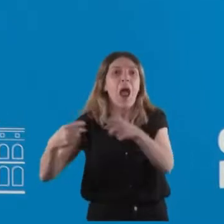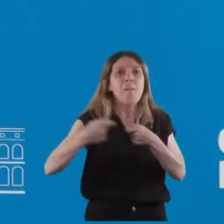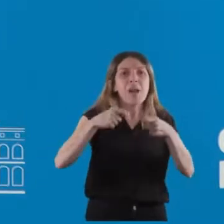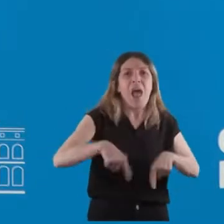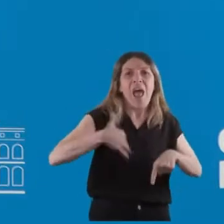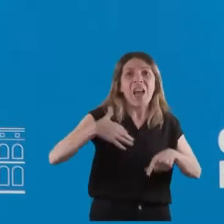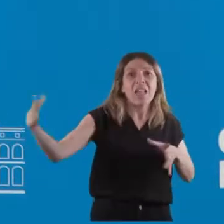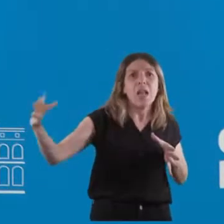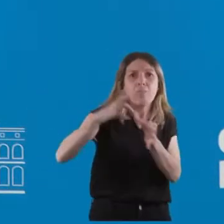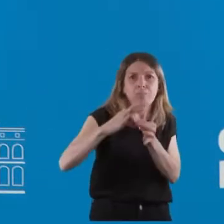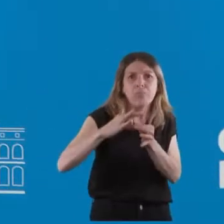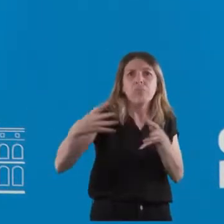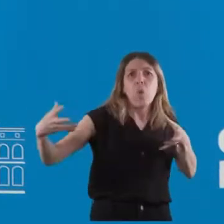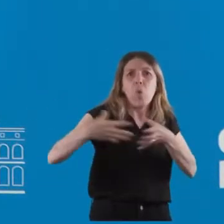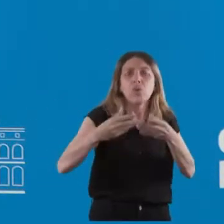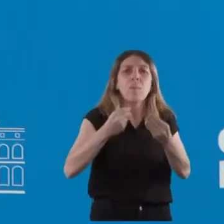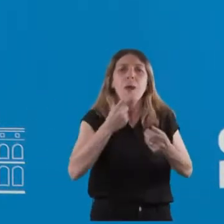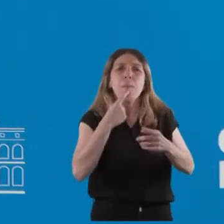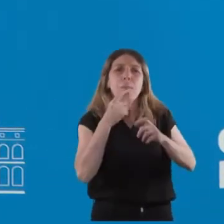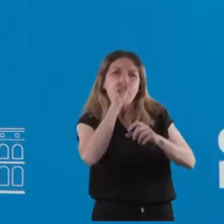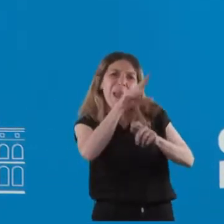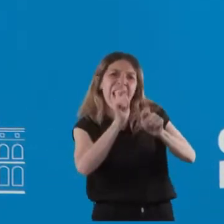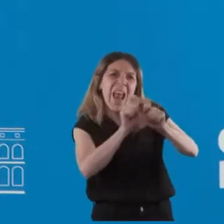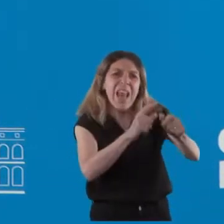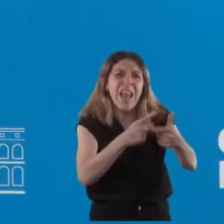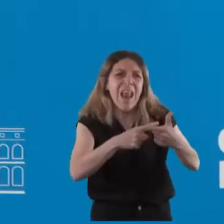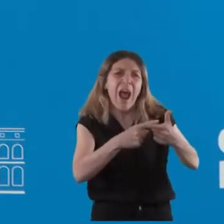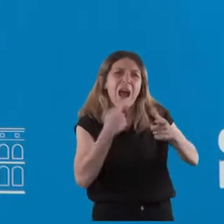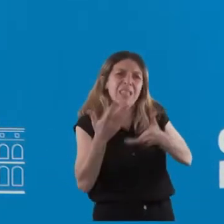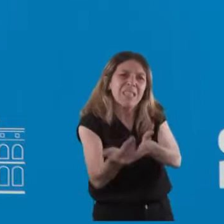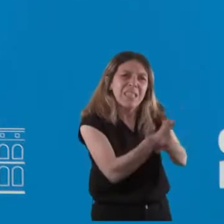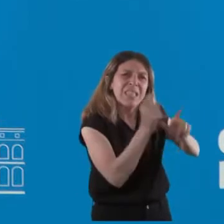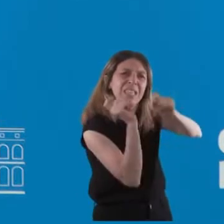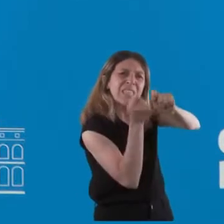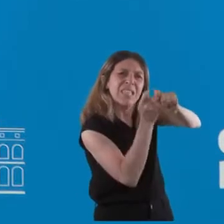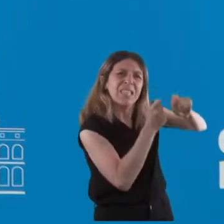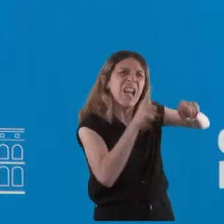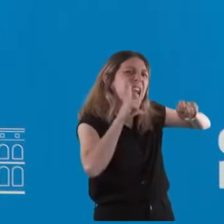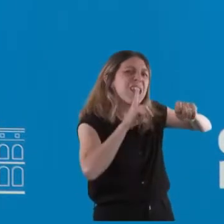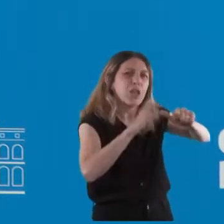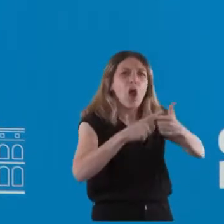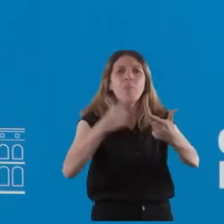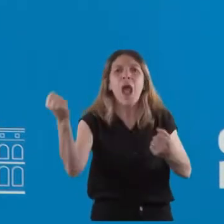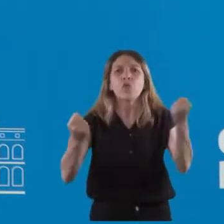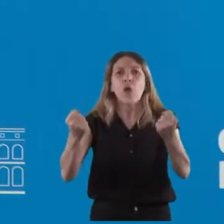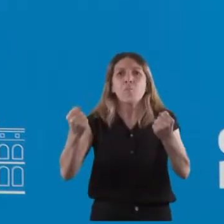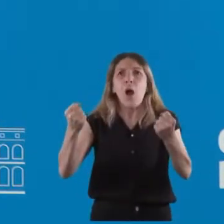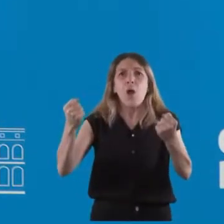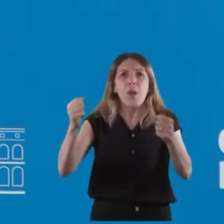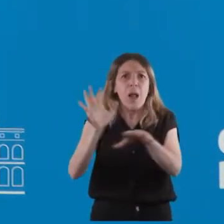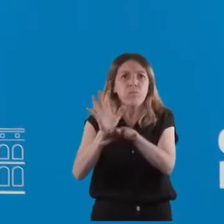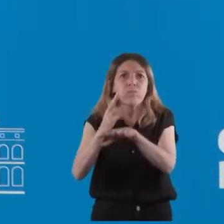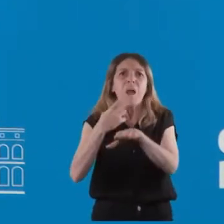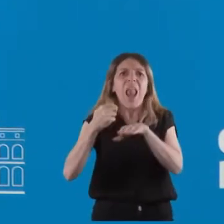desarrollo desde minería extracción de litio automóviles eléctricos desarrollo de